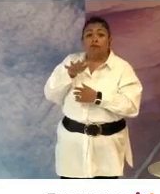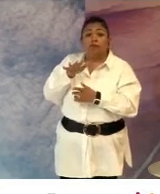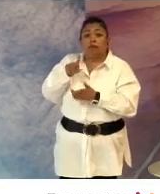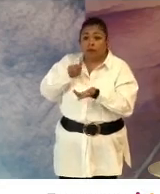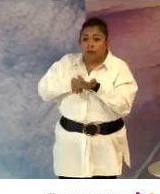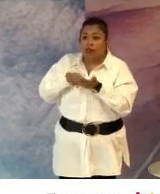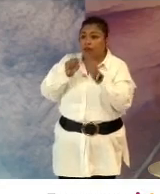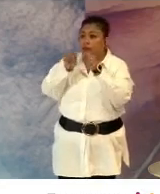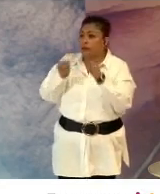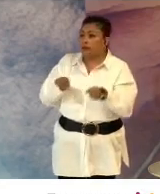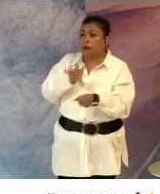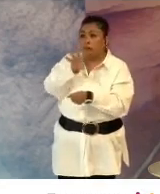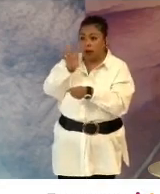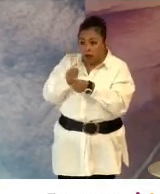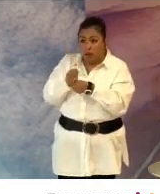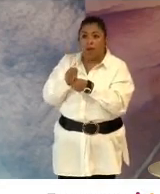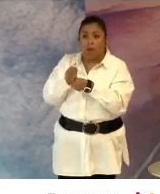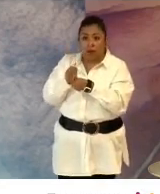el sistema